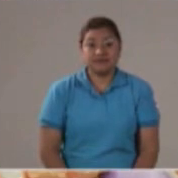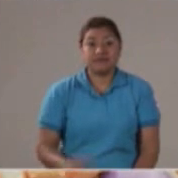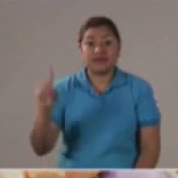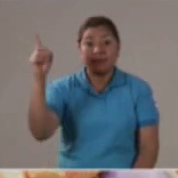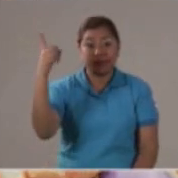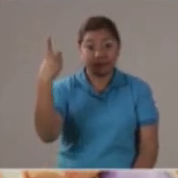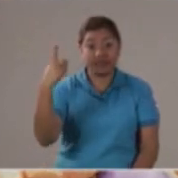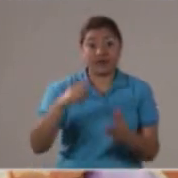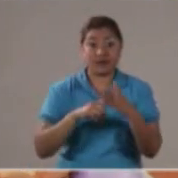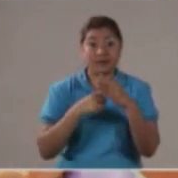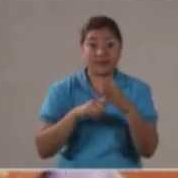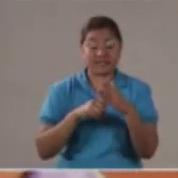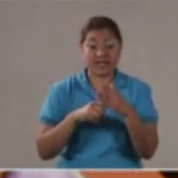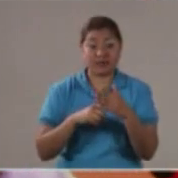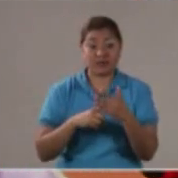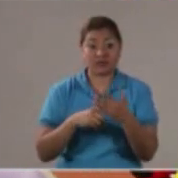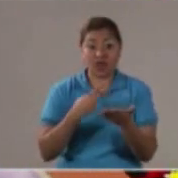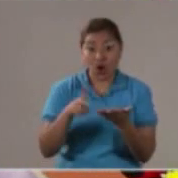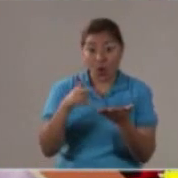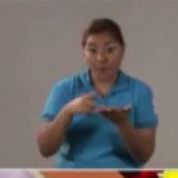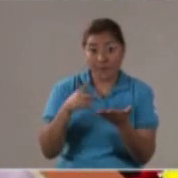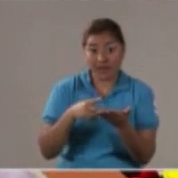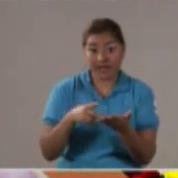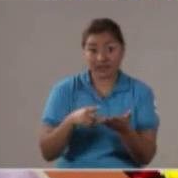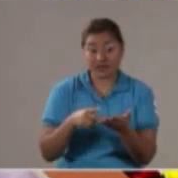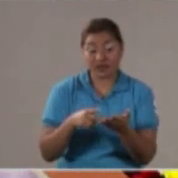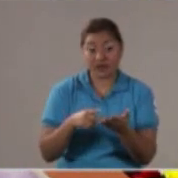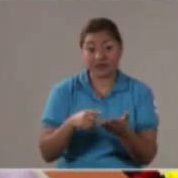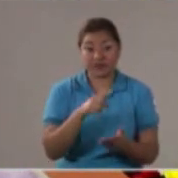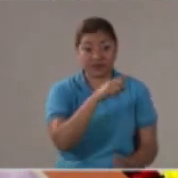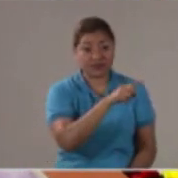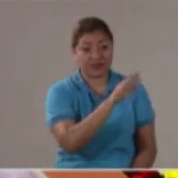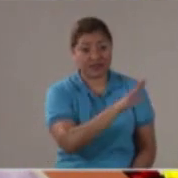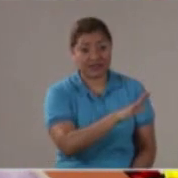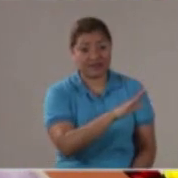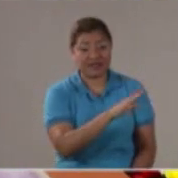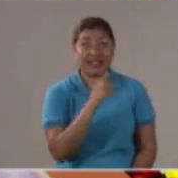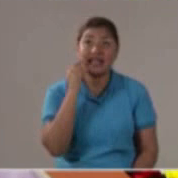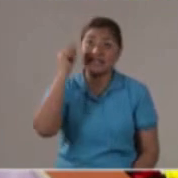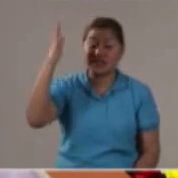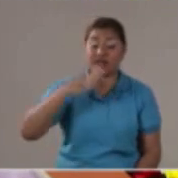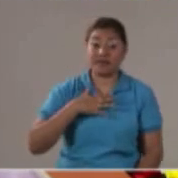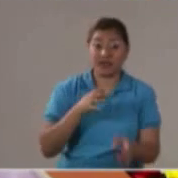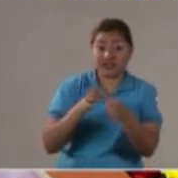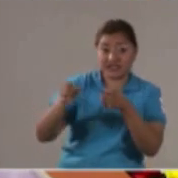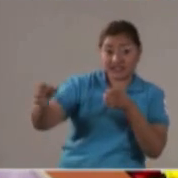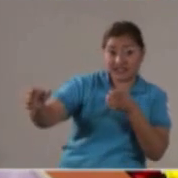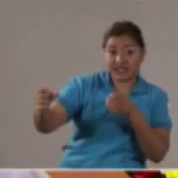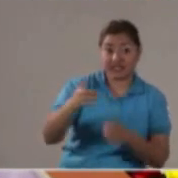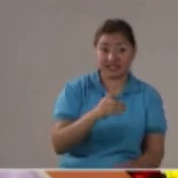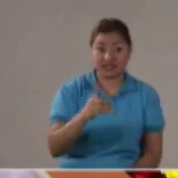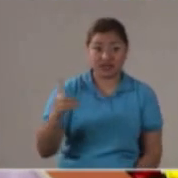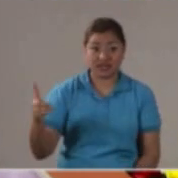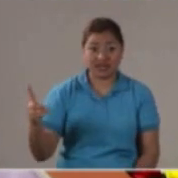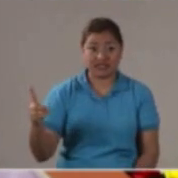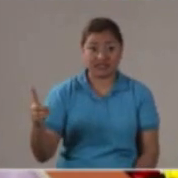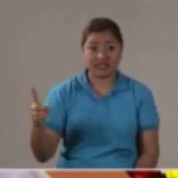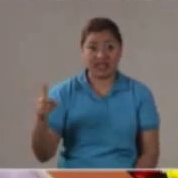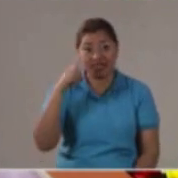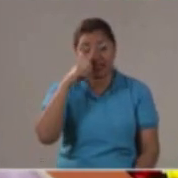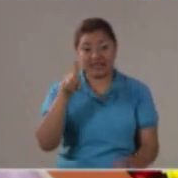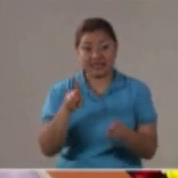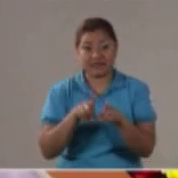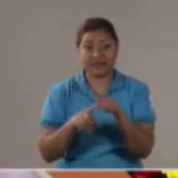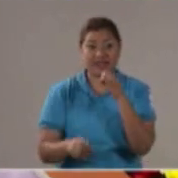Primero empezamos por comprar aquí. El Señor me dijo: te extenderás a tu derecha y a tu